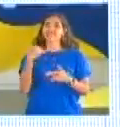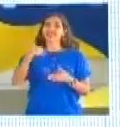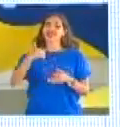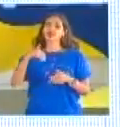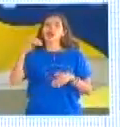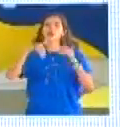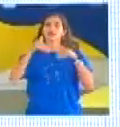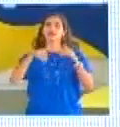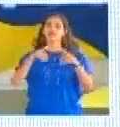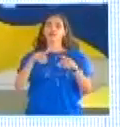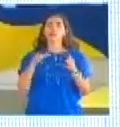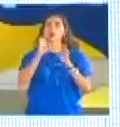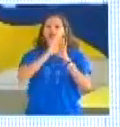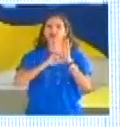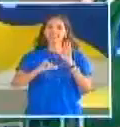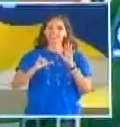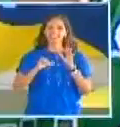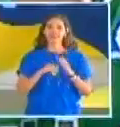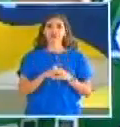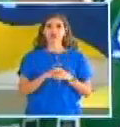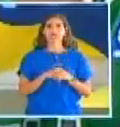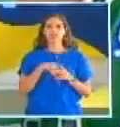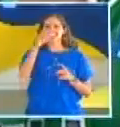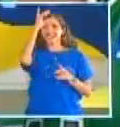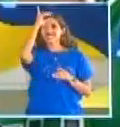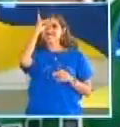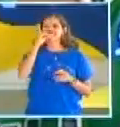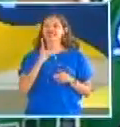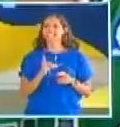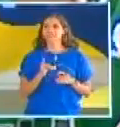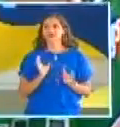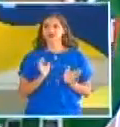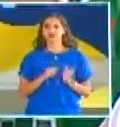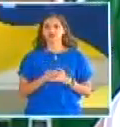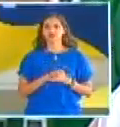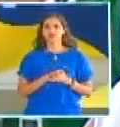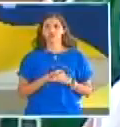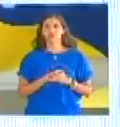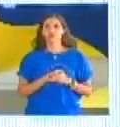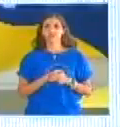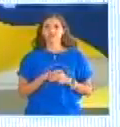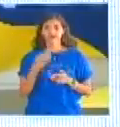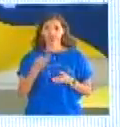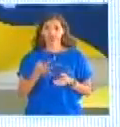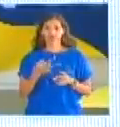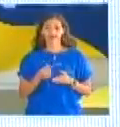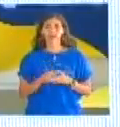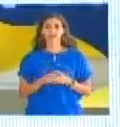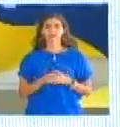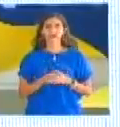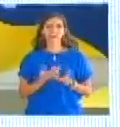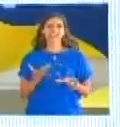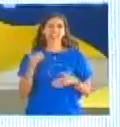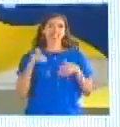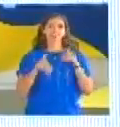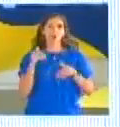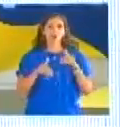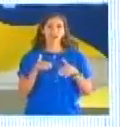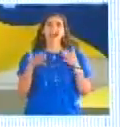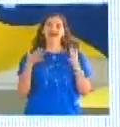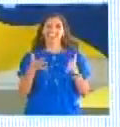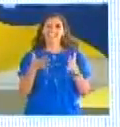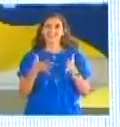votar por los constituyentes de personas con alguna discapacidad, ¿verdad? Y ejerce su voto. Así que